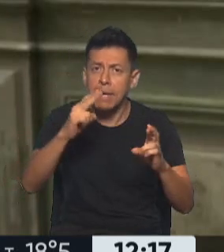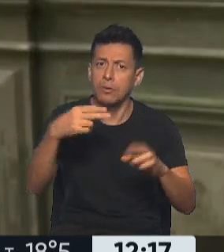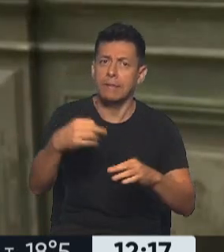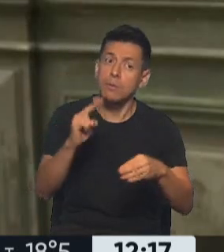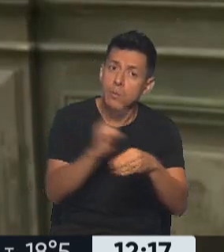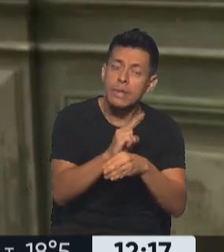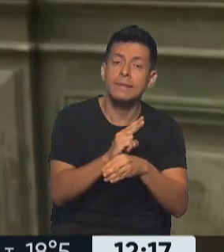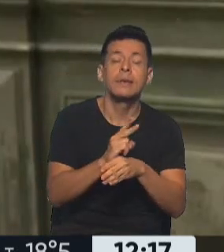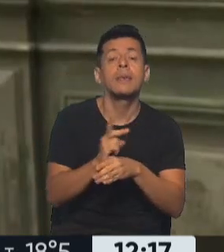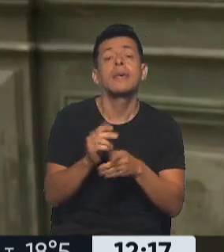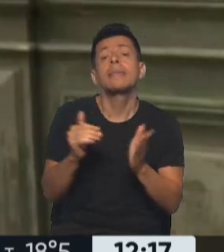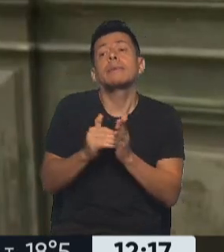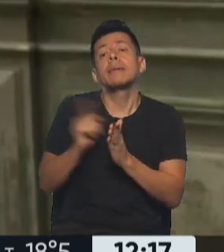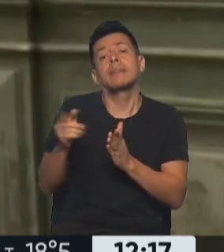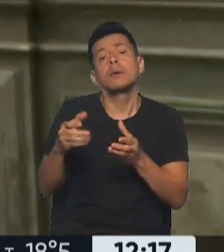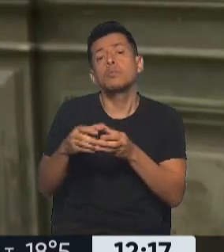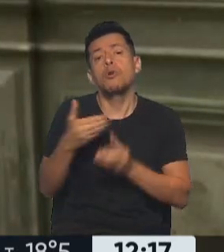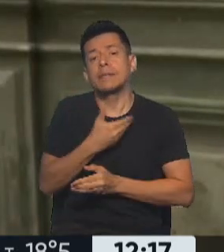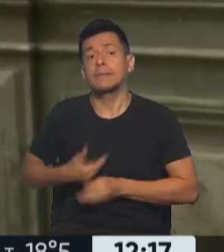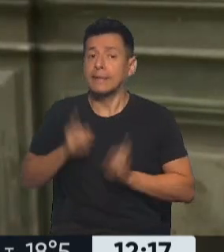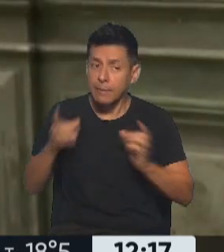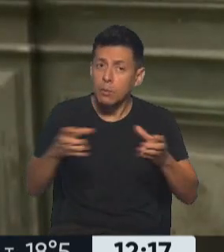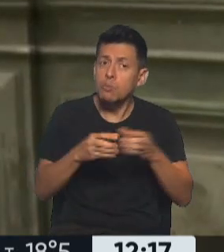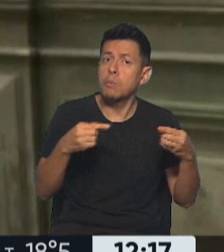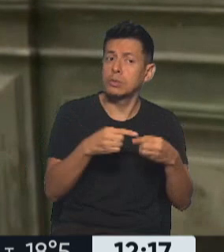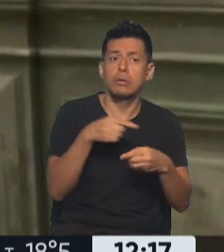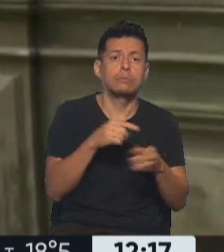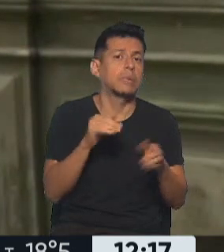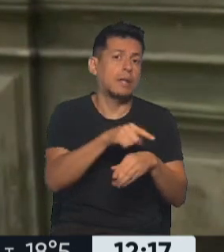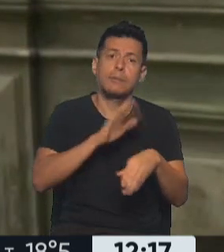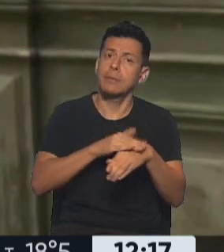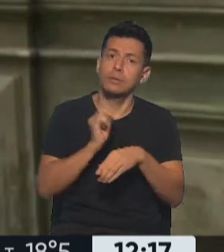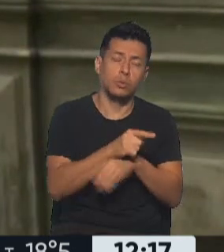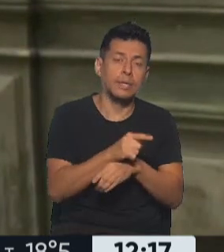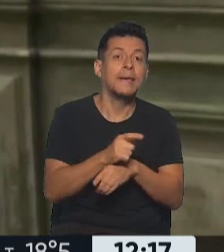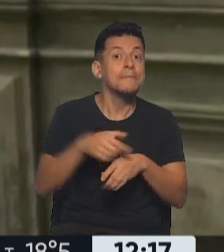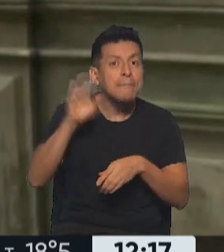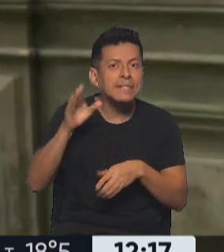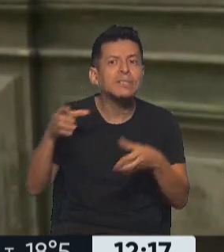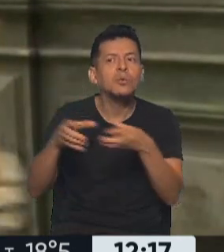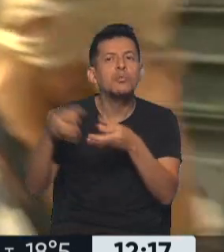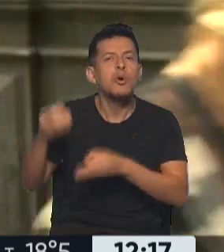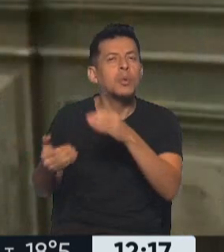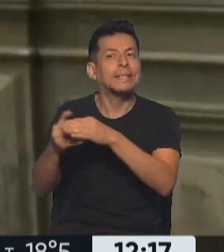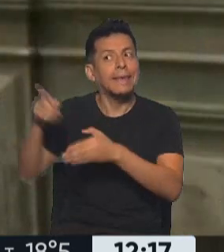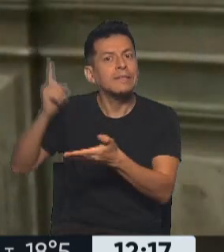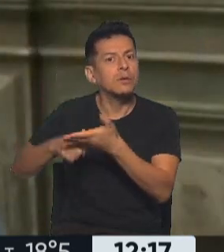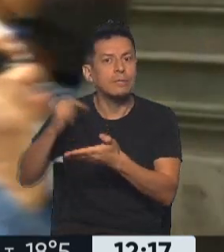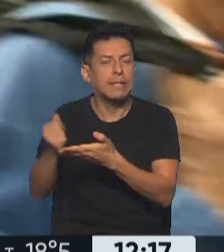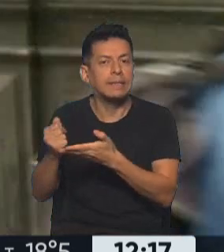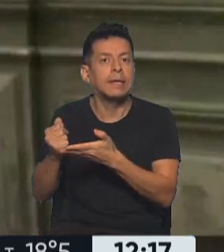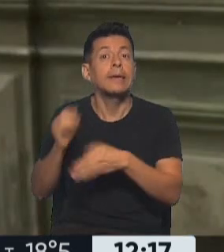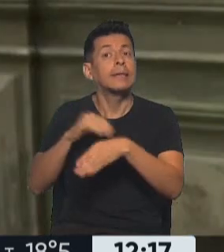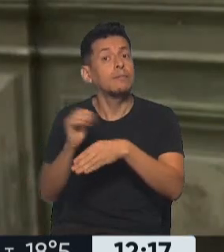depende del oficialismo, sí, sin duda, pero también de la oposición y muy especialmente de la Corte, que tiene que tomar una decisión clave, si le otorga